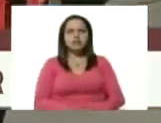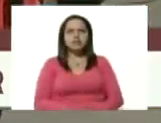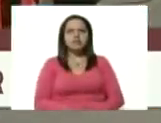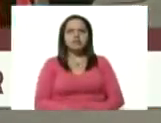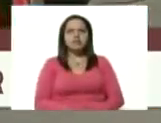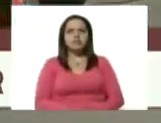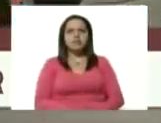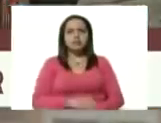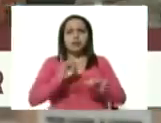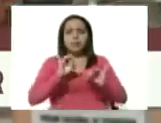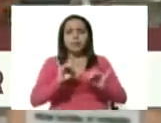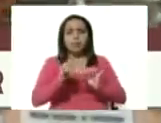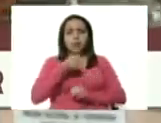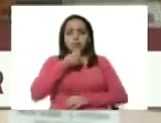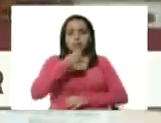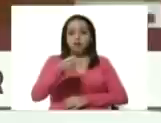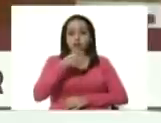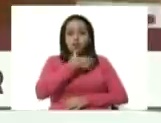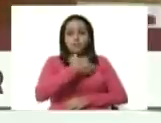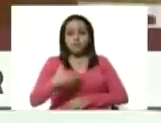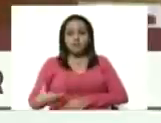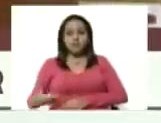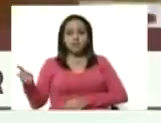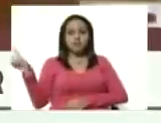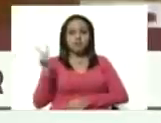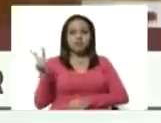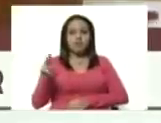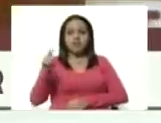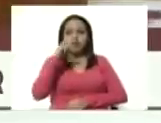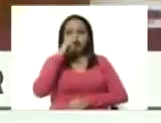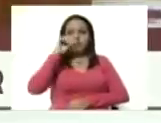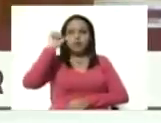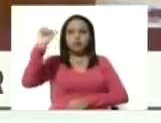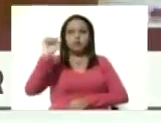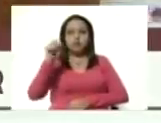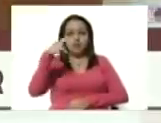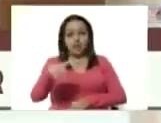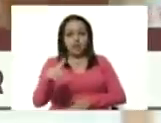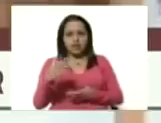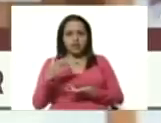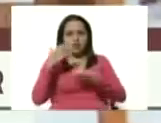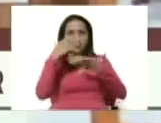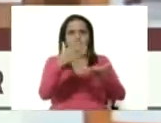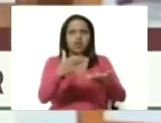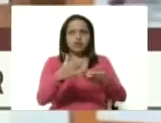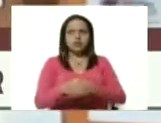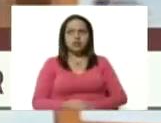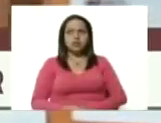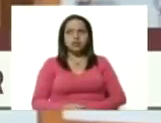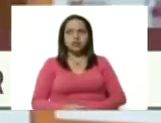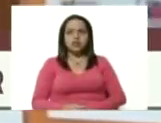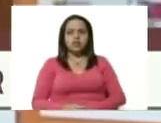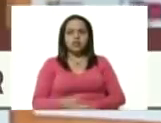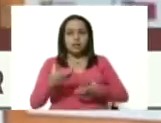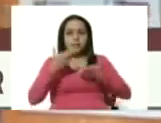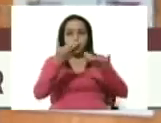el discurso del presidente de la República Bolivariana de Venezuela, Nicolás Maduro Moros, en esta entrega, esta edición del Premio